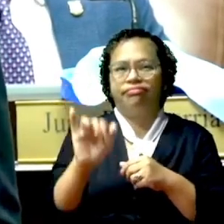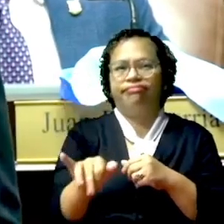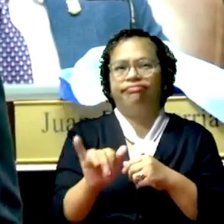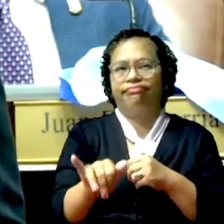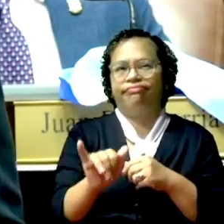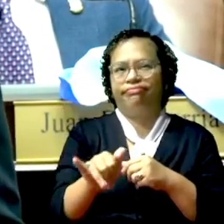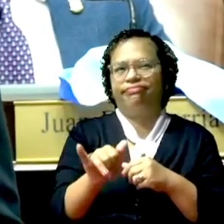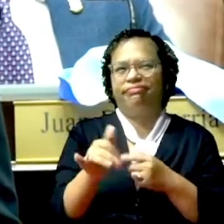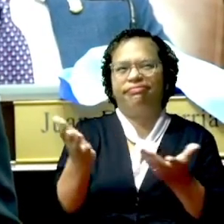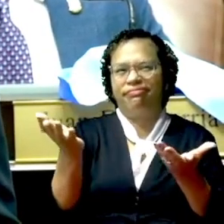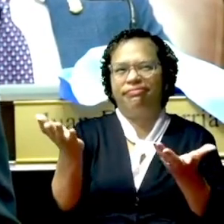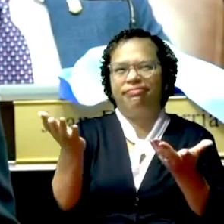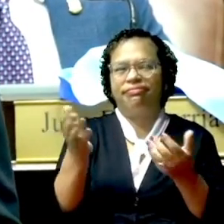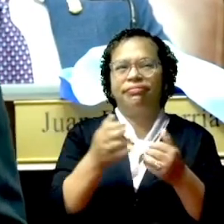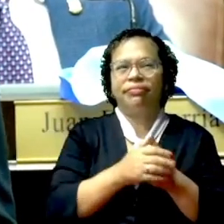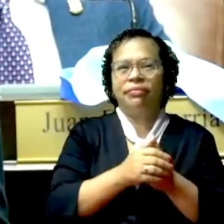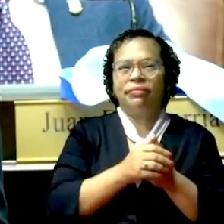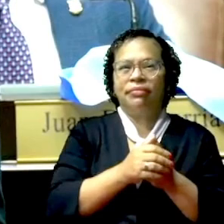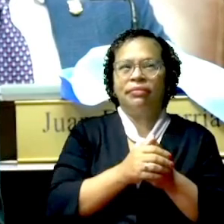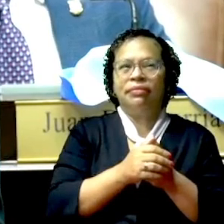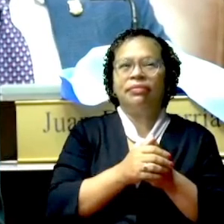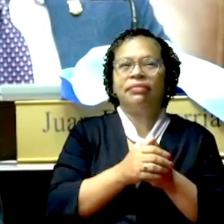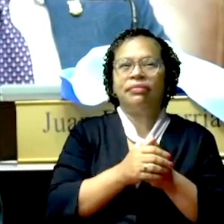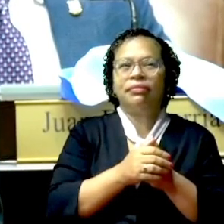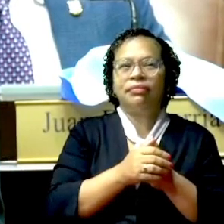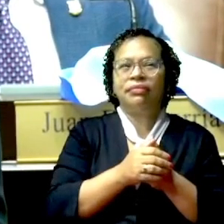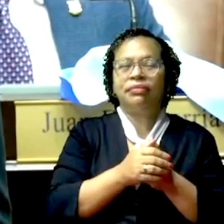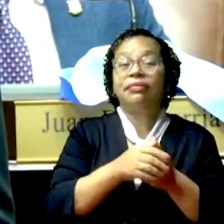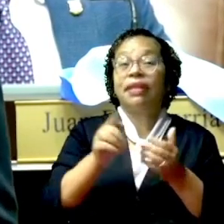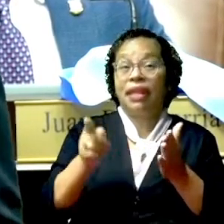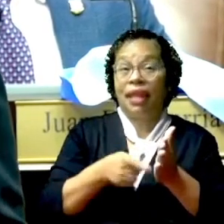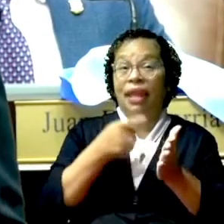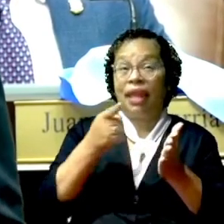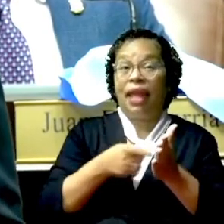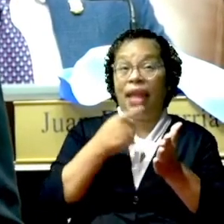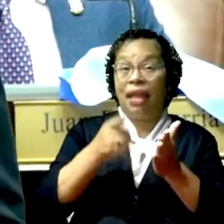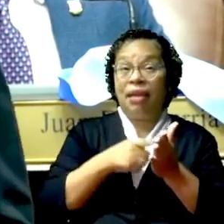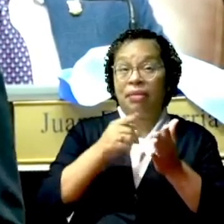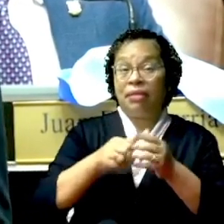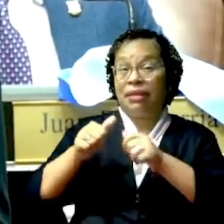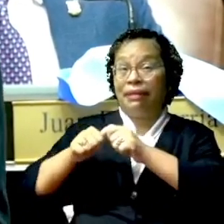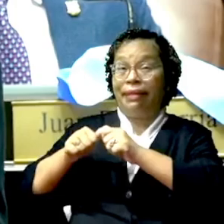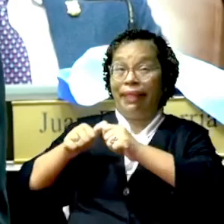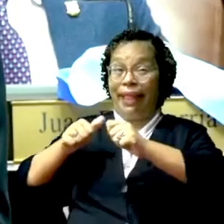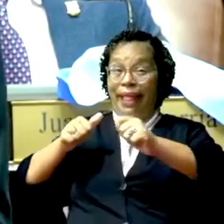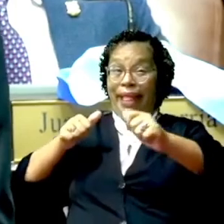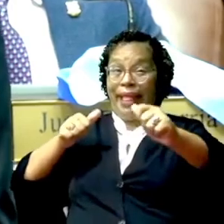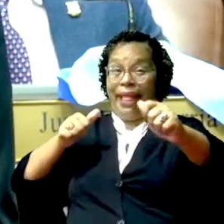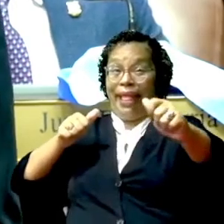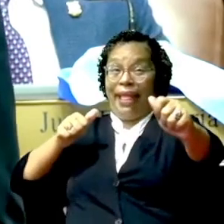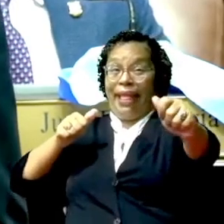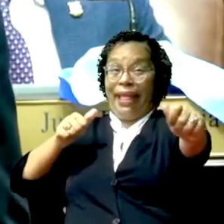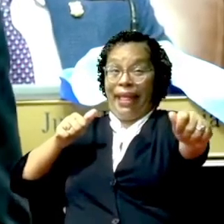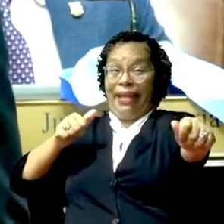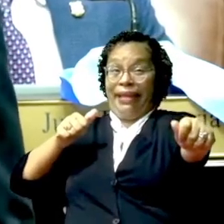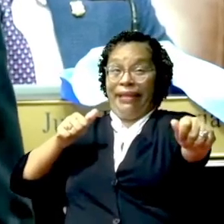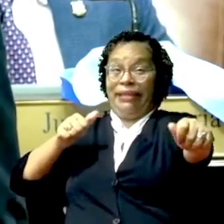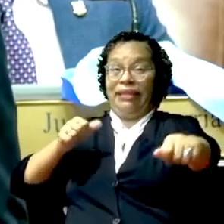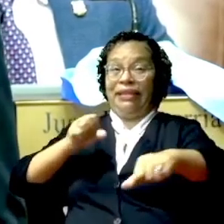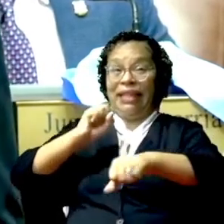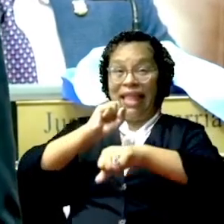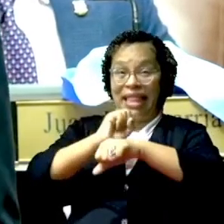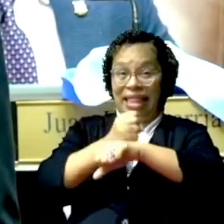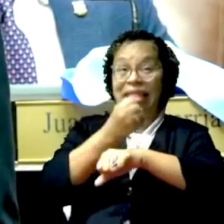muchas veces tienen que trasladarse a San Juan de la Maguana, el municipio cabecera, al estadio Hermano